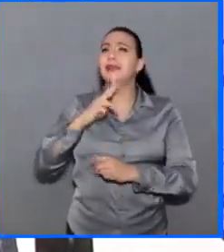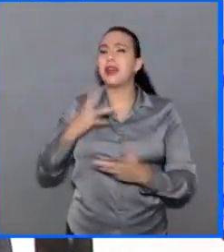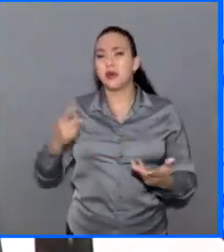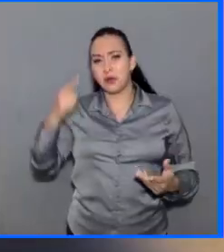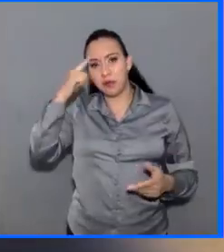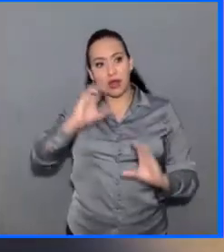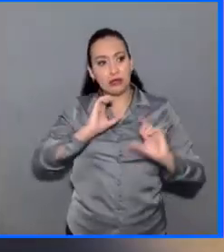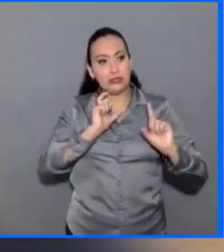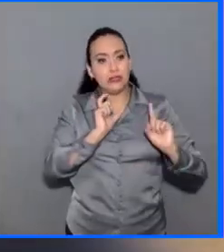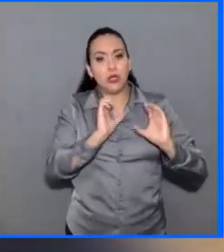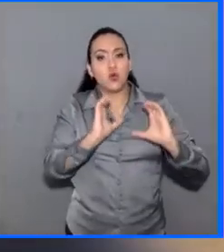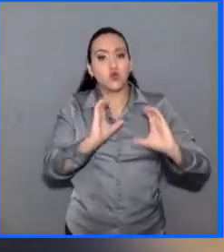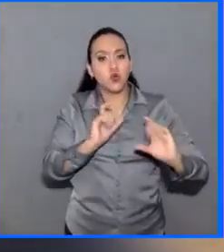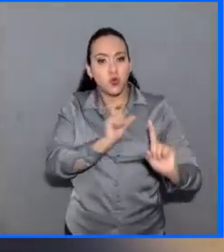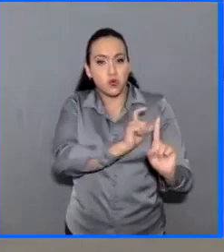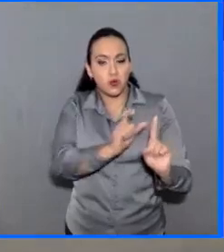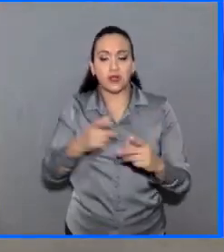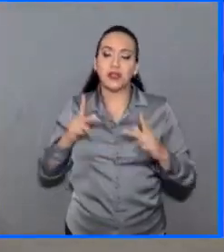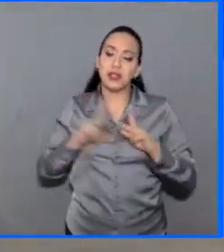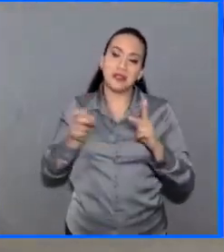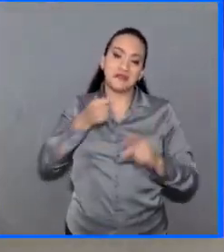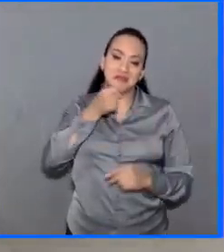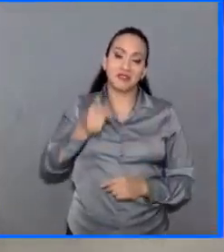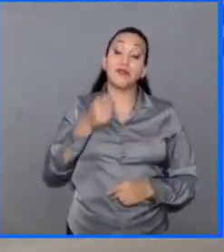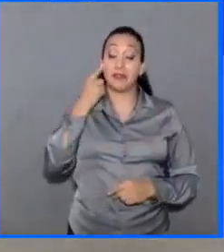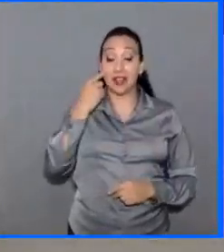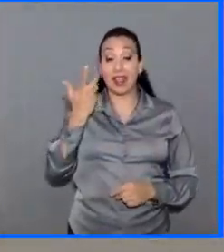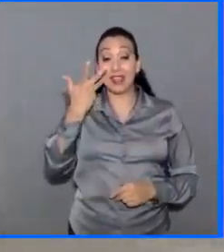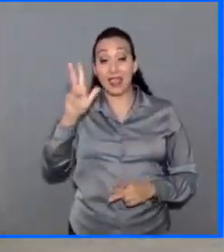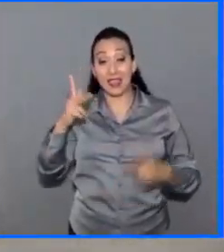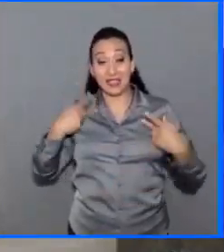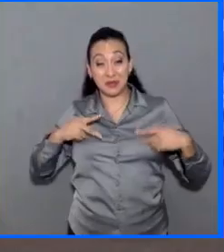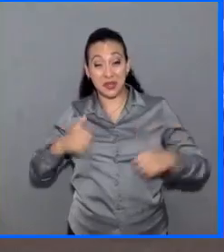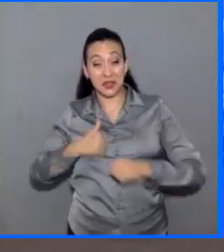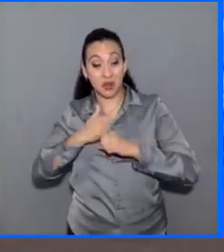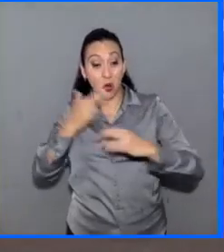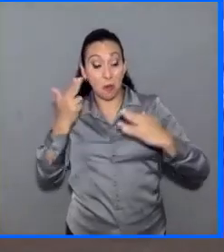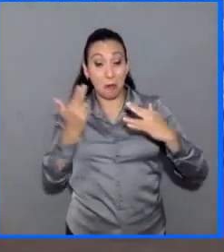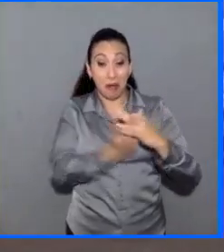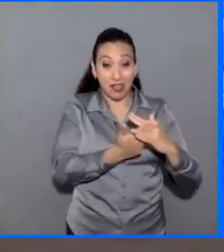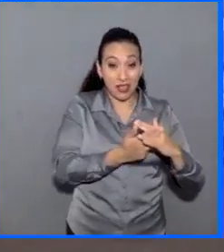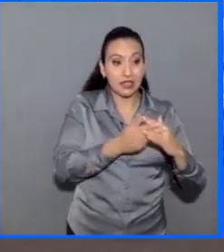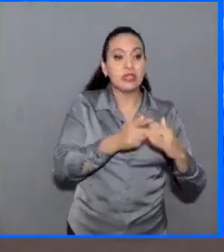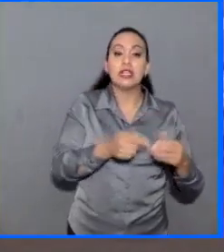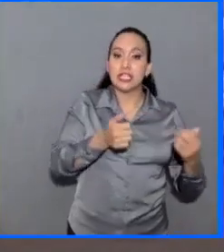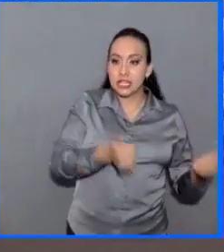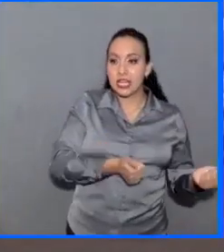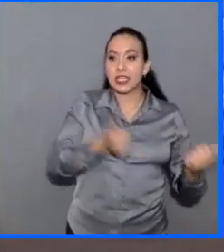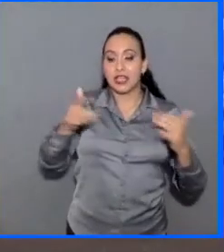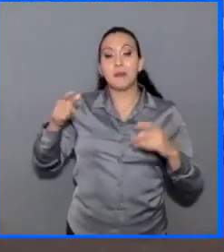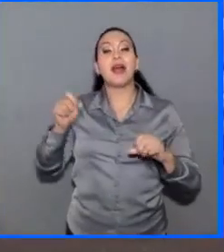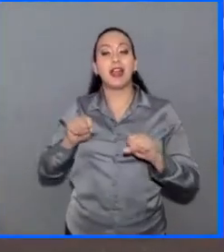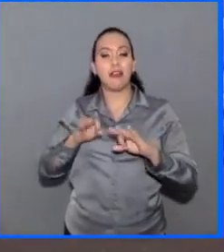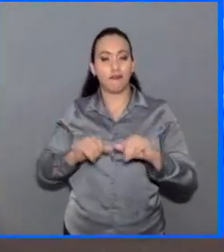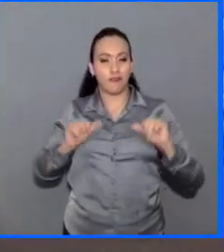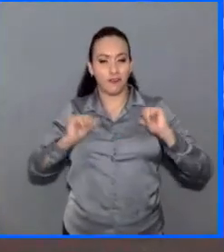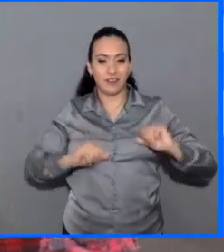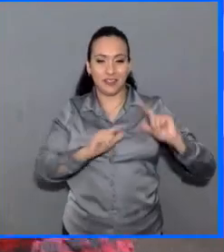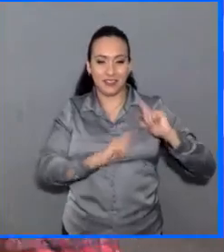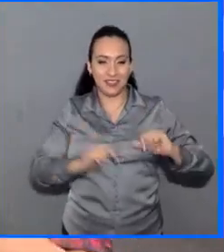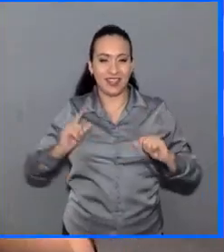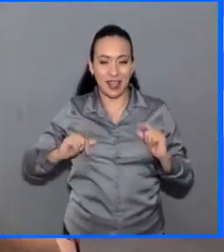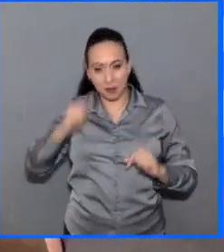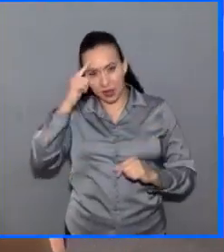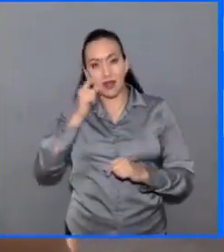en México. Informaron que de 10 casos de agresiones o asesinatos que llegan a las fiscalías, 9 quedan en total impunidad.